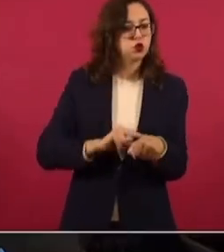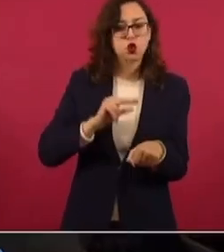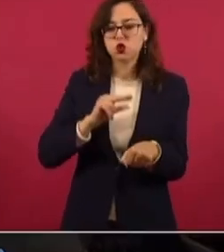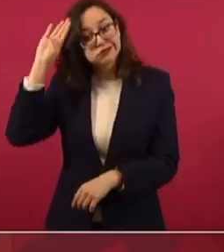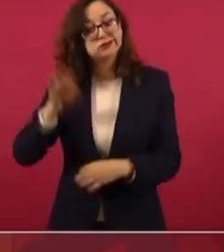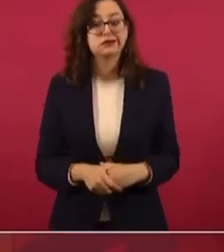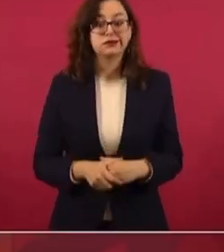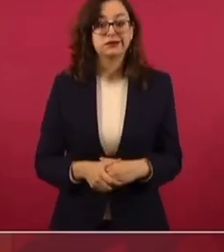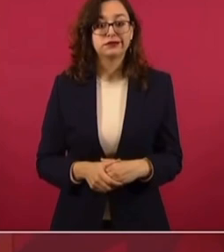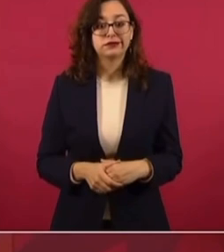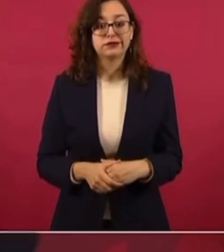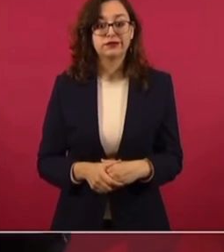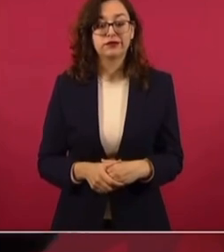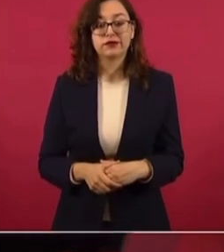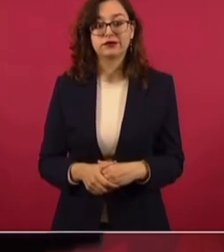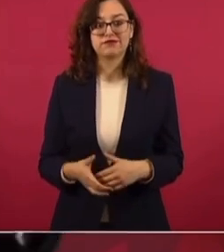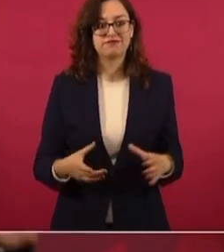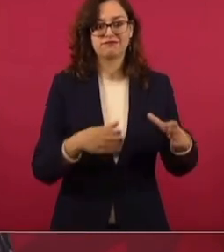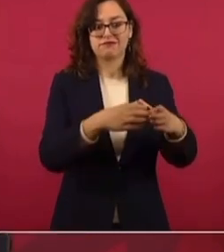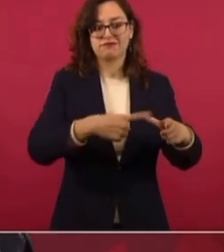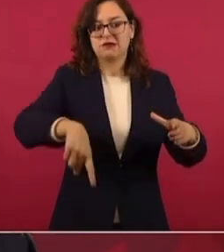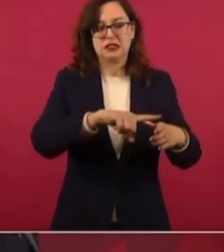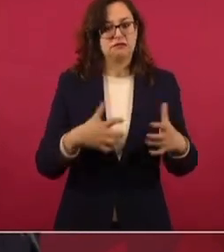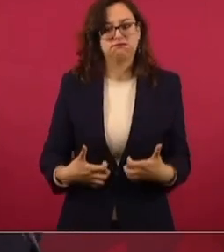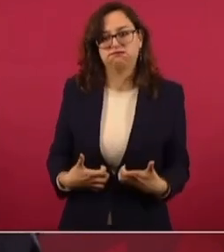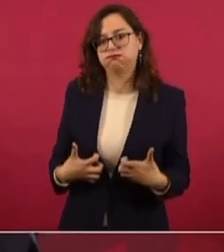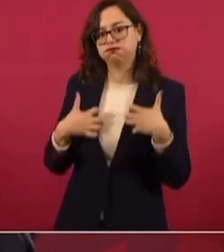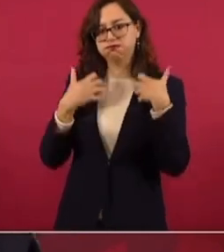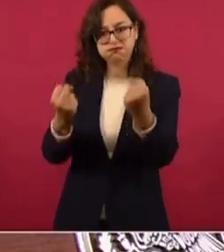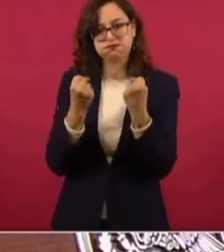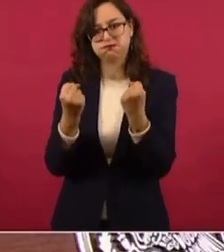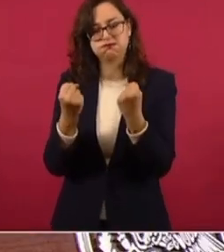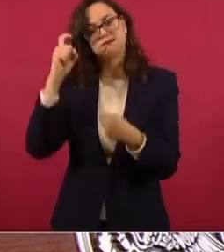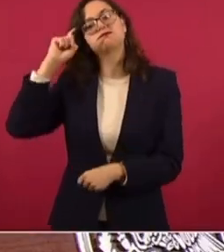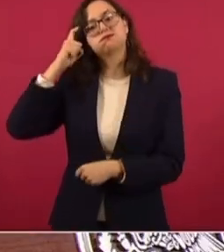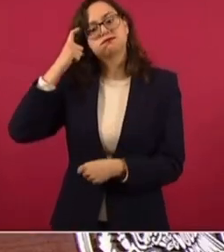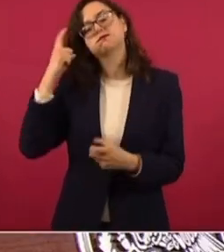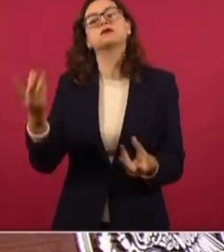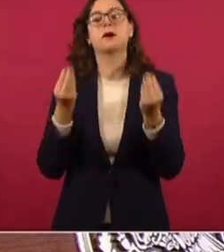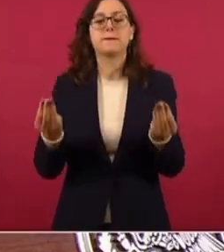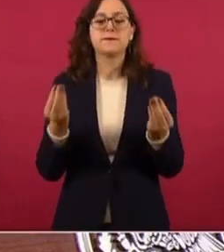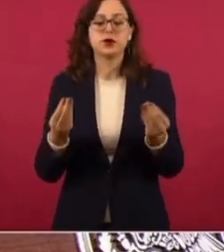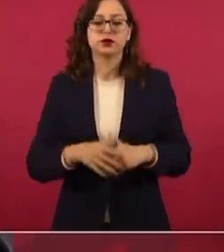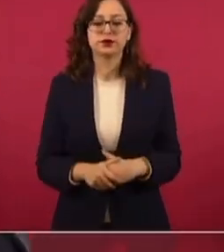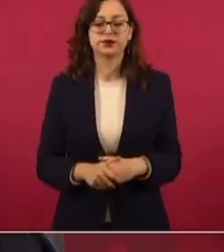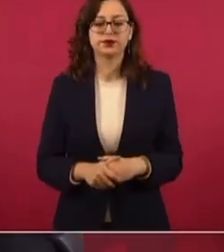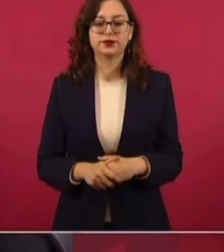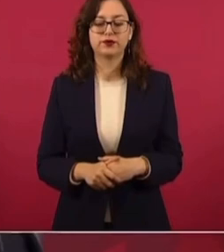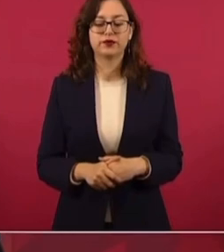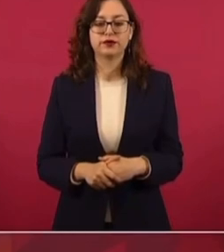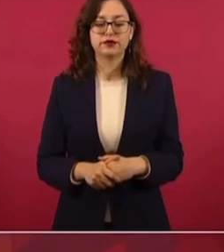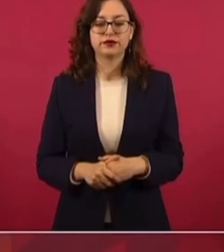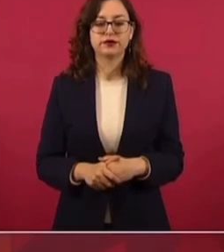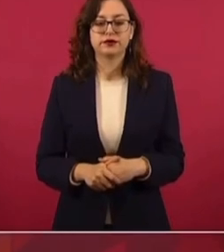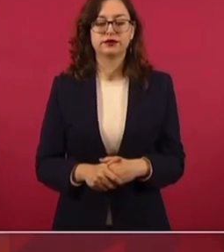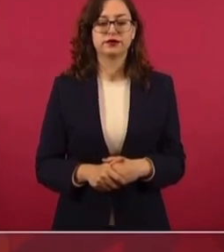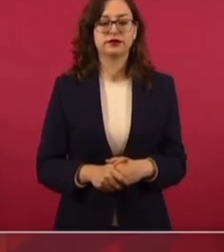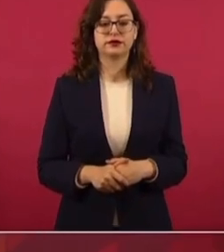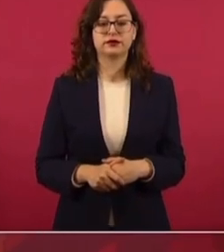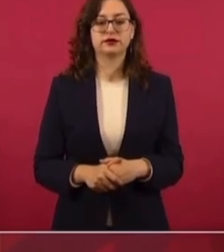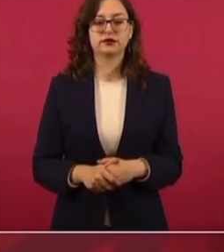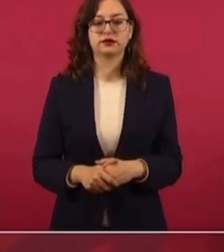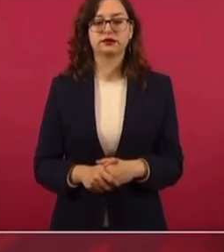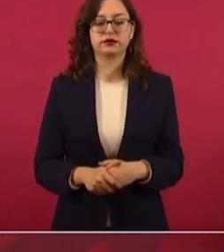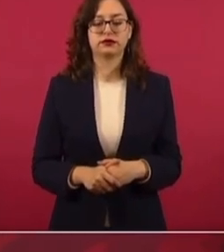es Cuba. Pero esto les molesta mucho, ¿no?, a los conservadores. Una vez hablando con un